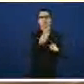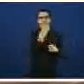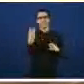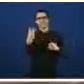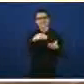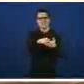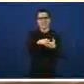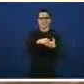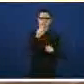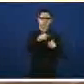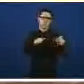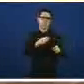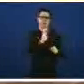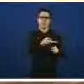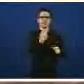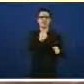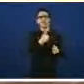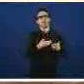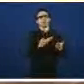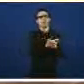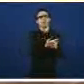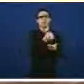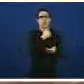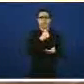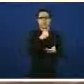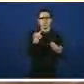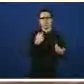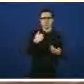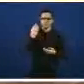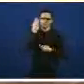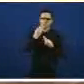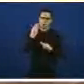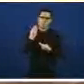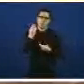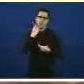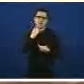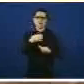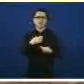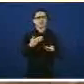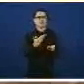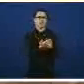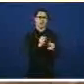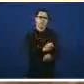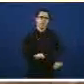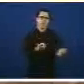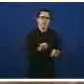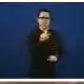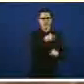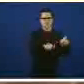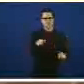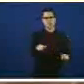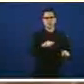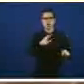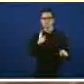está esta entidade en condicións de pedirlle nada E que bastante calma tiberon até este momento todas as persoas